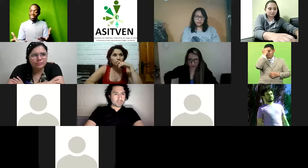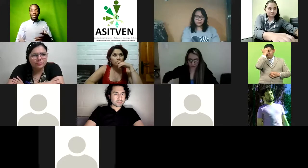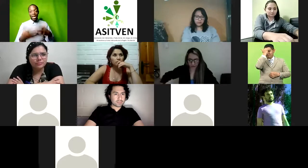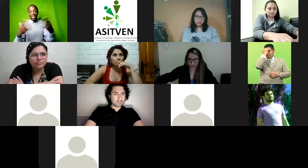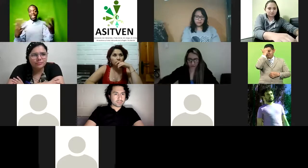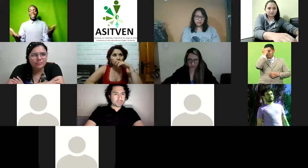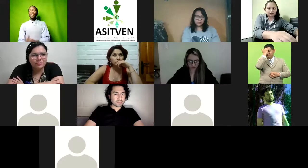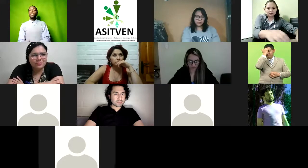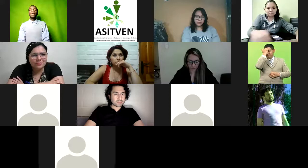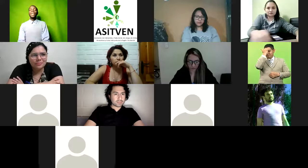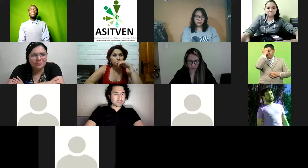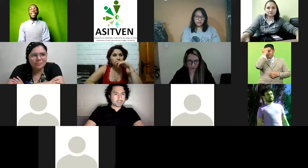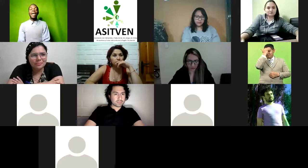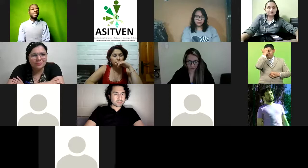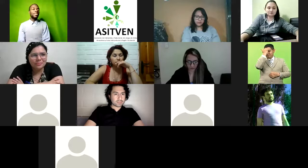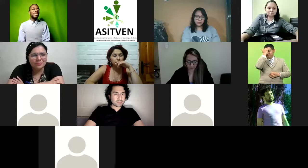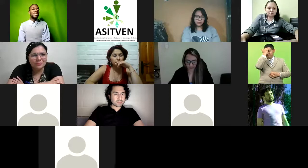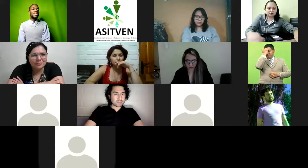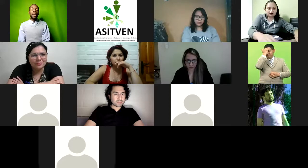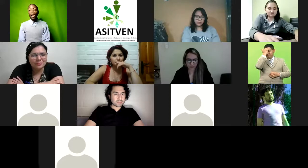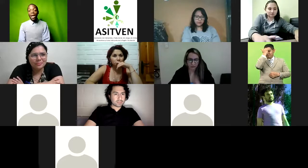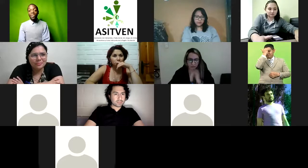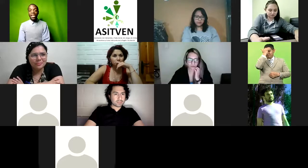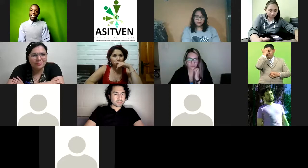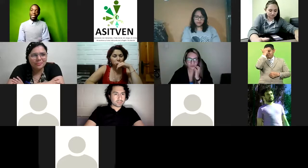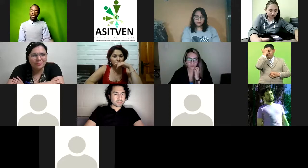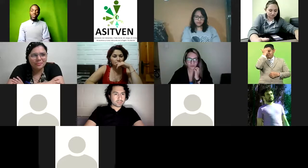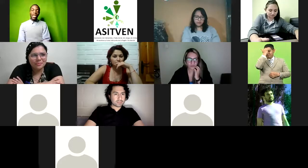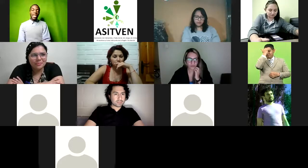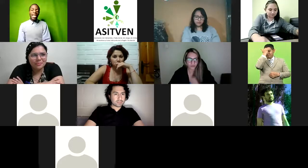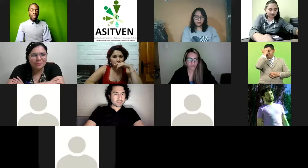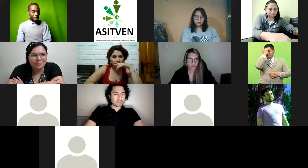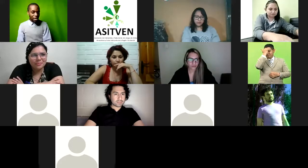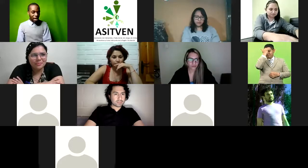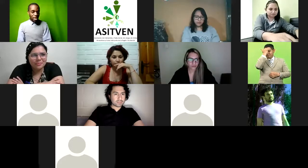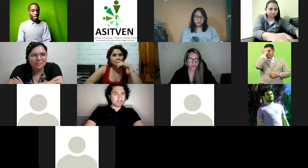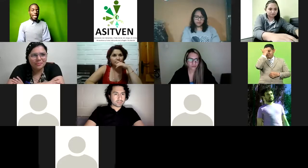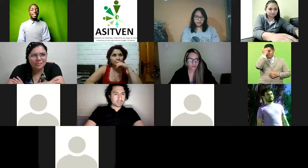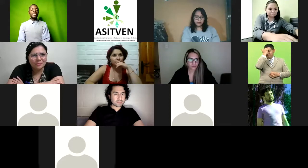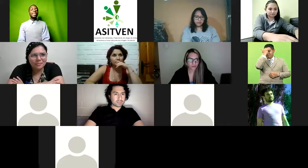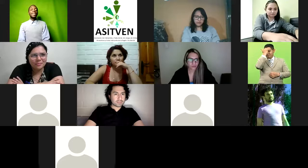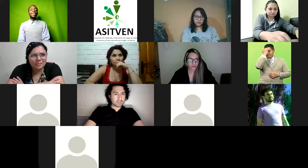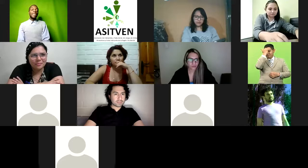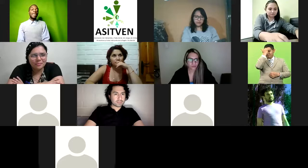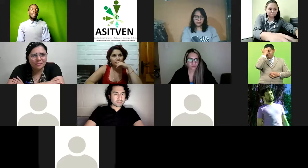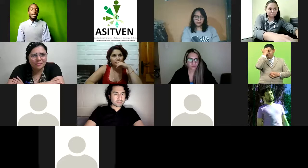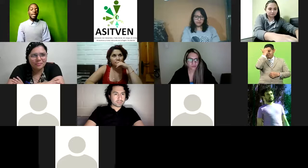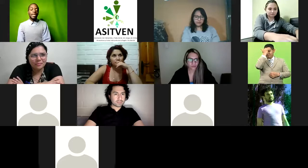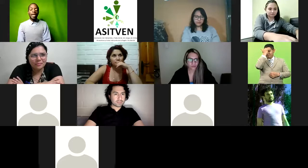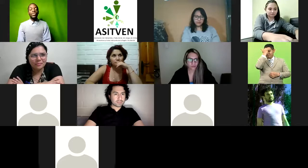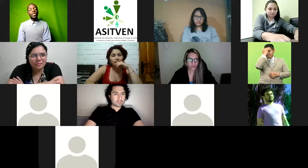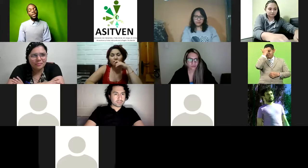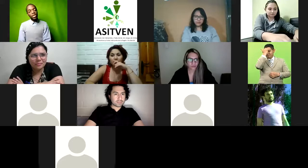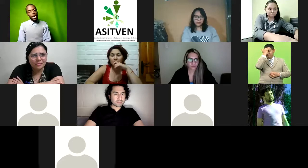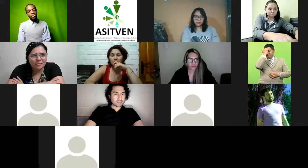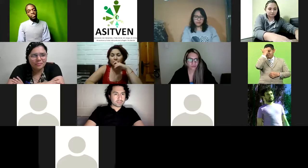tengan una esperanza tan, digamos, amable de que con 3 días ya iban a aprender lengua de señas, en este